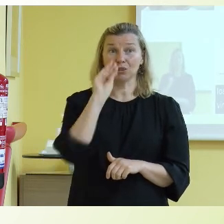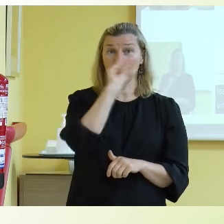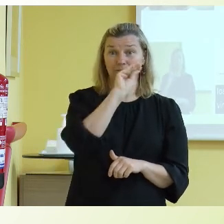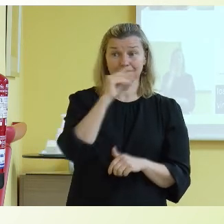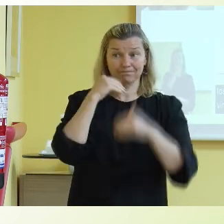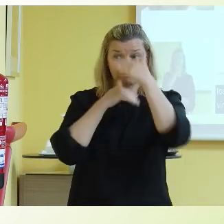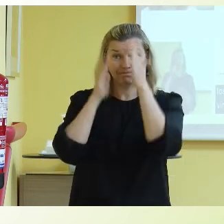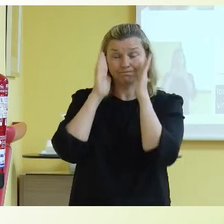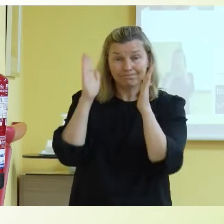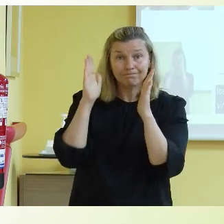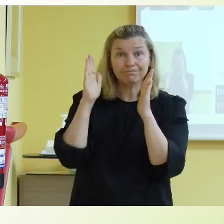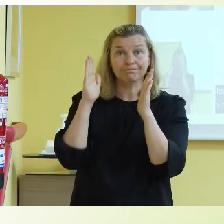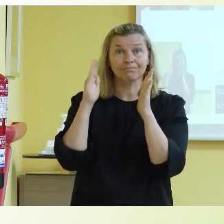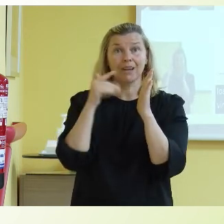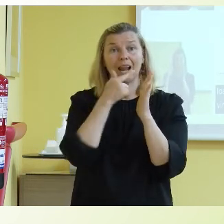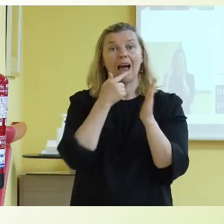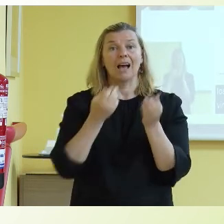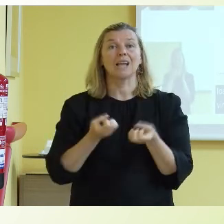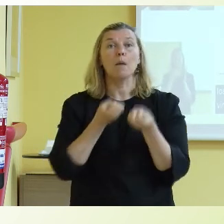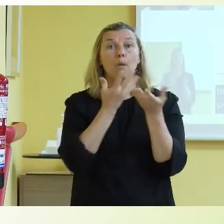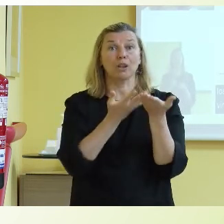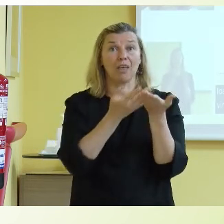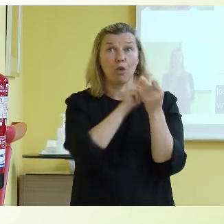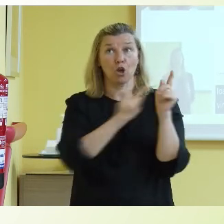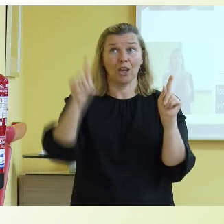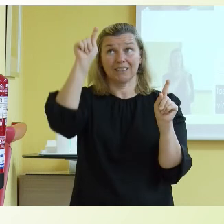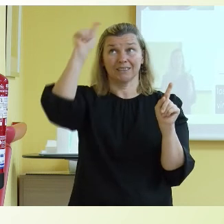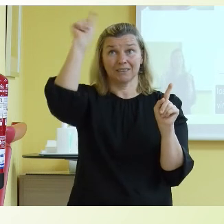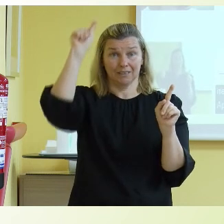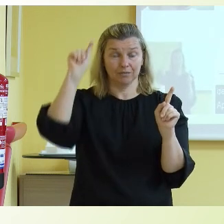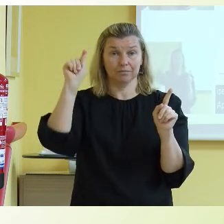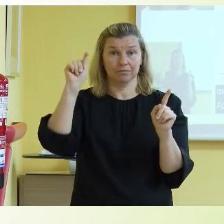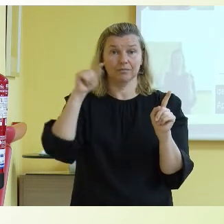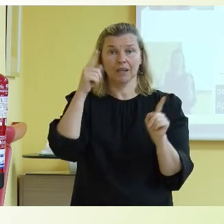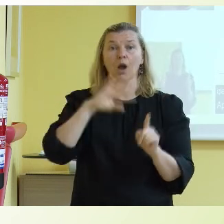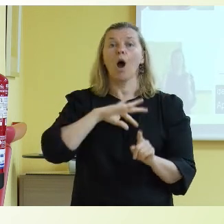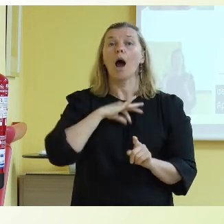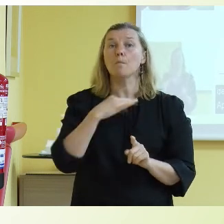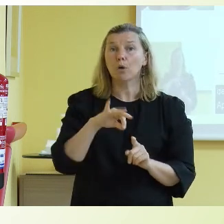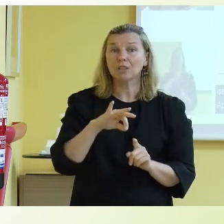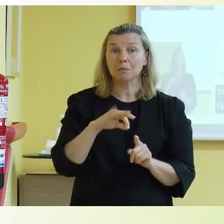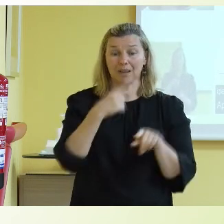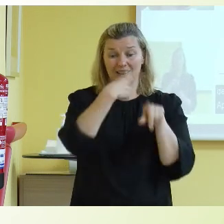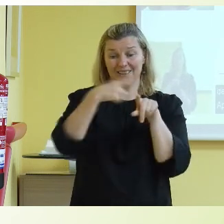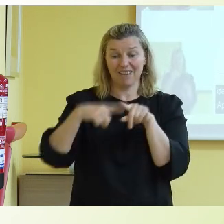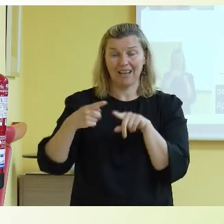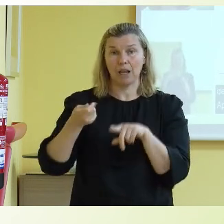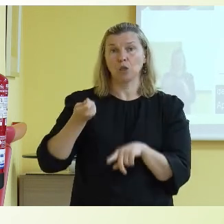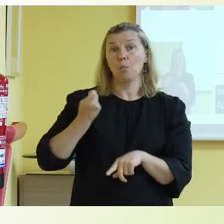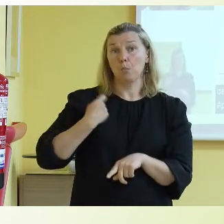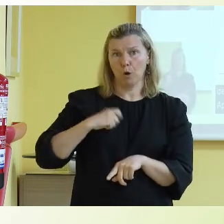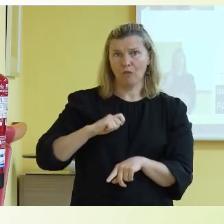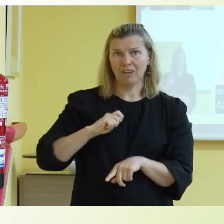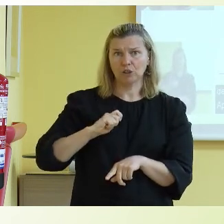sobre este icono de aportaciones que tenemos en la parte superior de la pantalla, que ofrece la posibilidad de que los distintos profesionales puedan